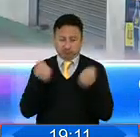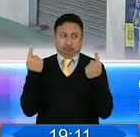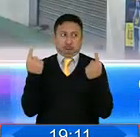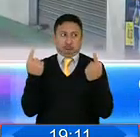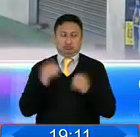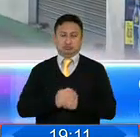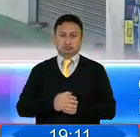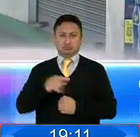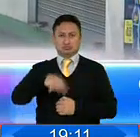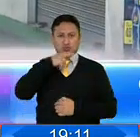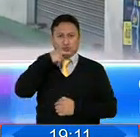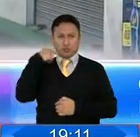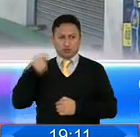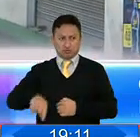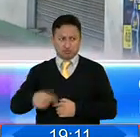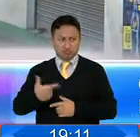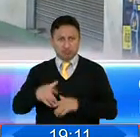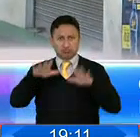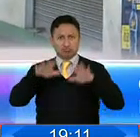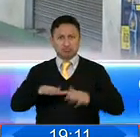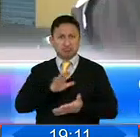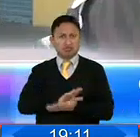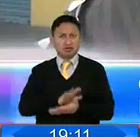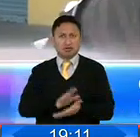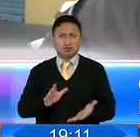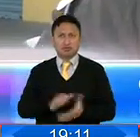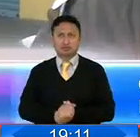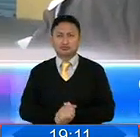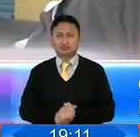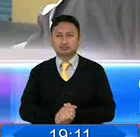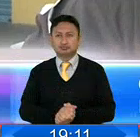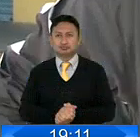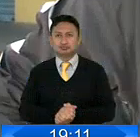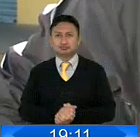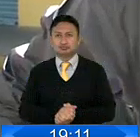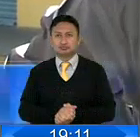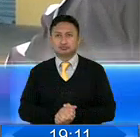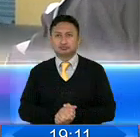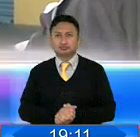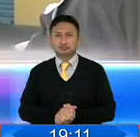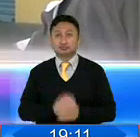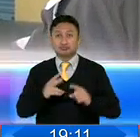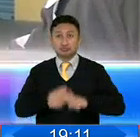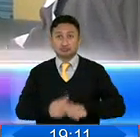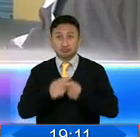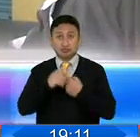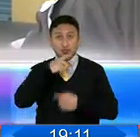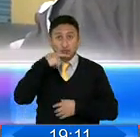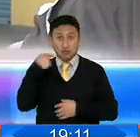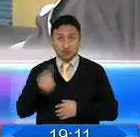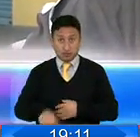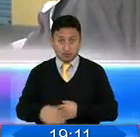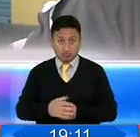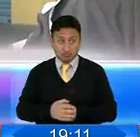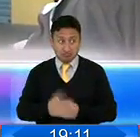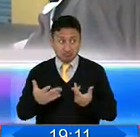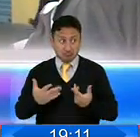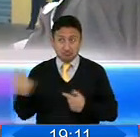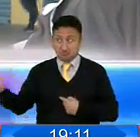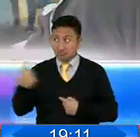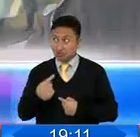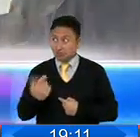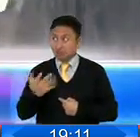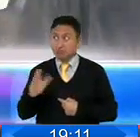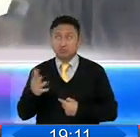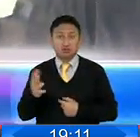que durante el feriado se ha vivido una relativa calma. Pero a partir de lo que ya comenzó el feriado, pues no ha venido